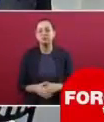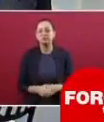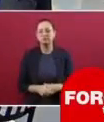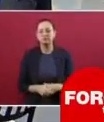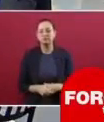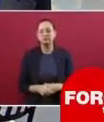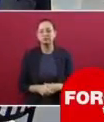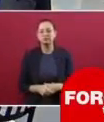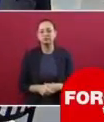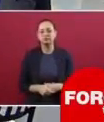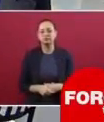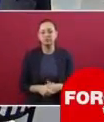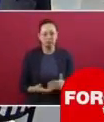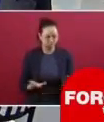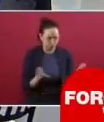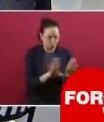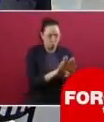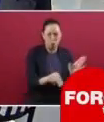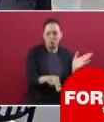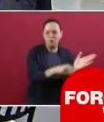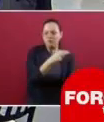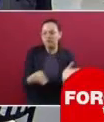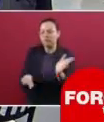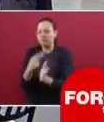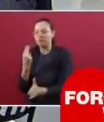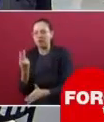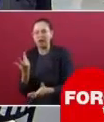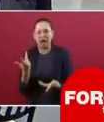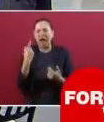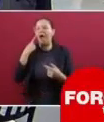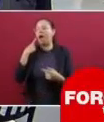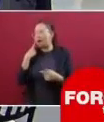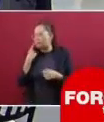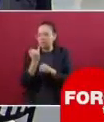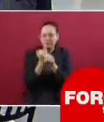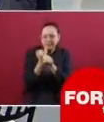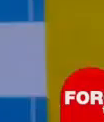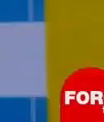¿Cómo se entregaban los contratos? ¿Dónde están los reportajes sobre esto?